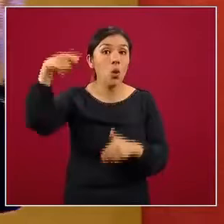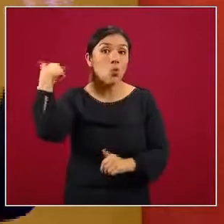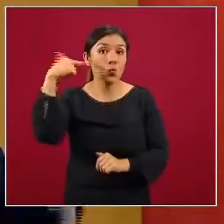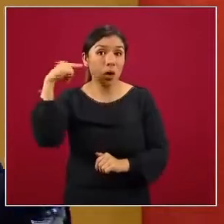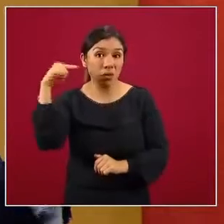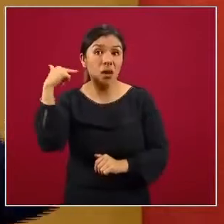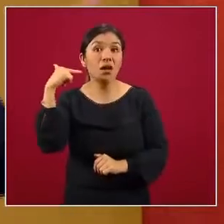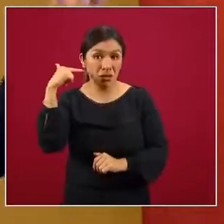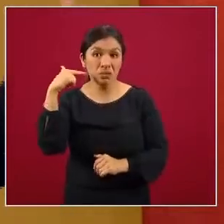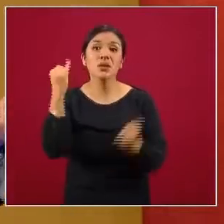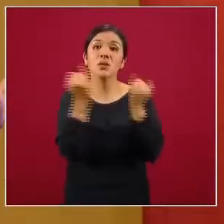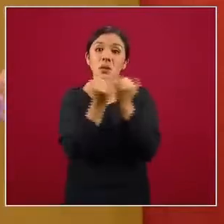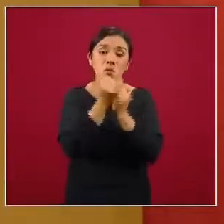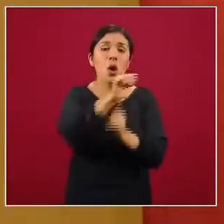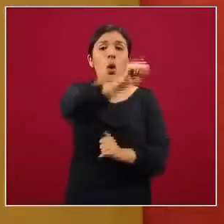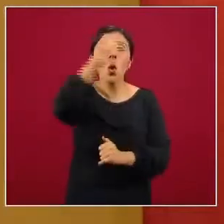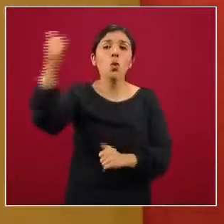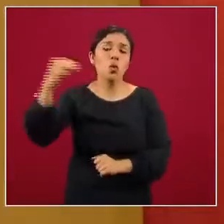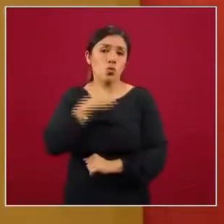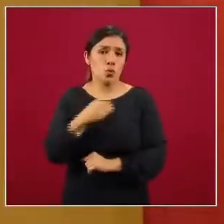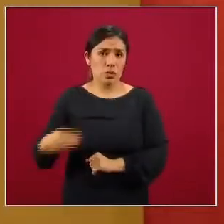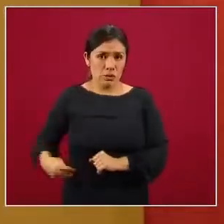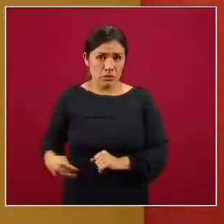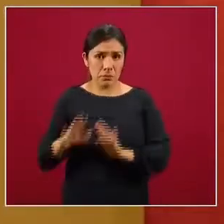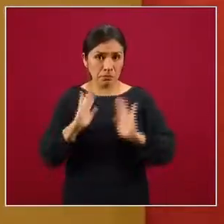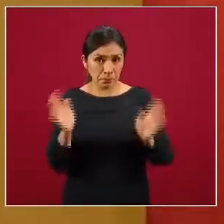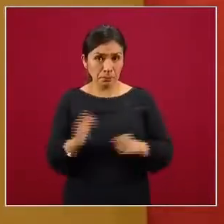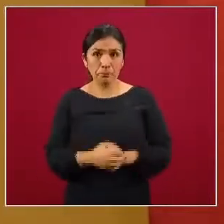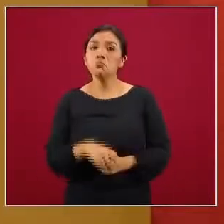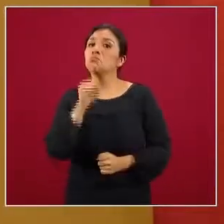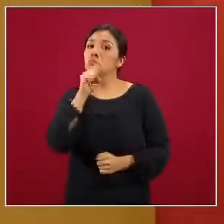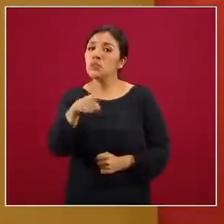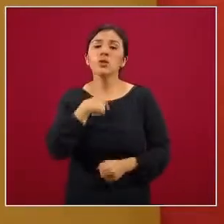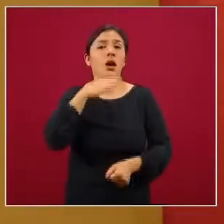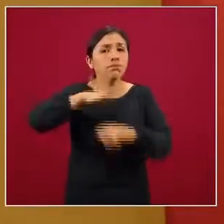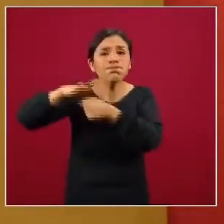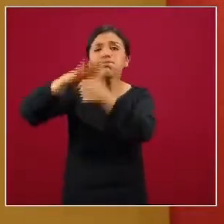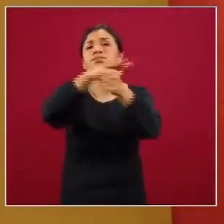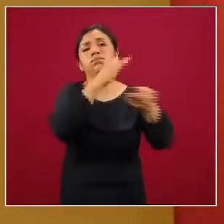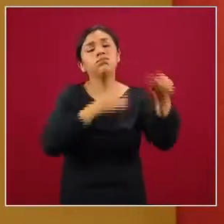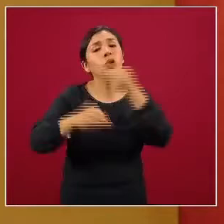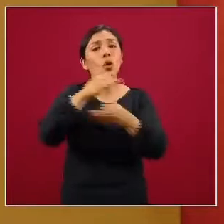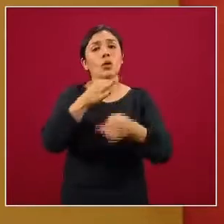Guadalajara tanto como en los otros municipios. Y hacemos el mismo llamado: